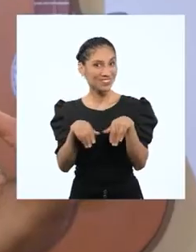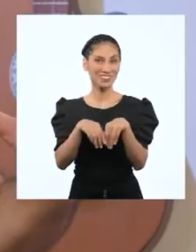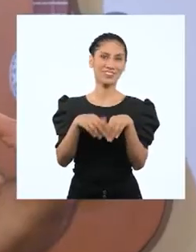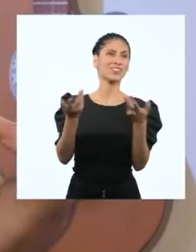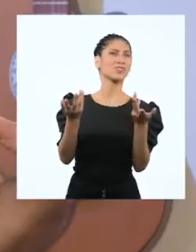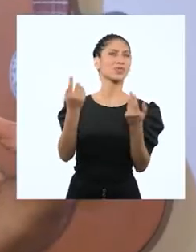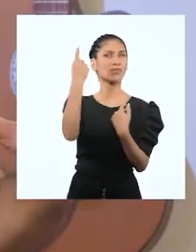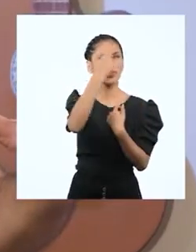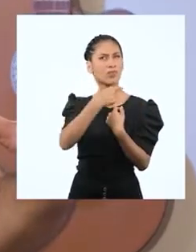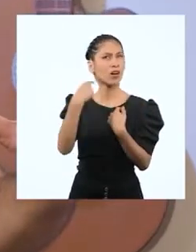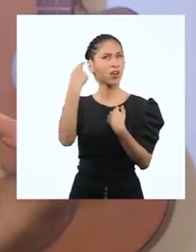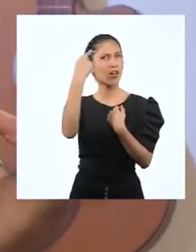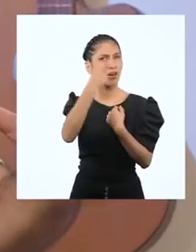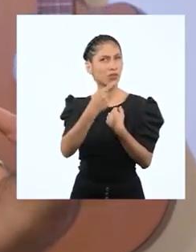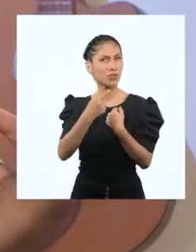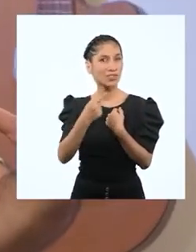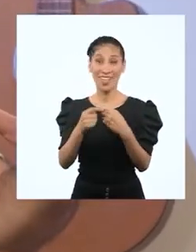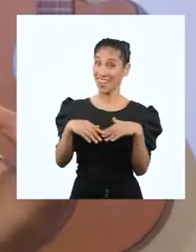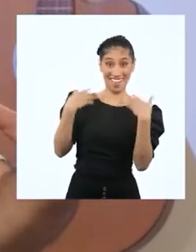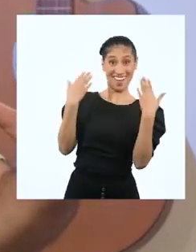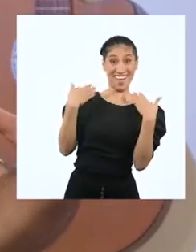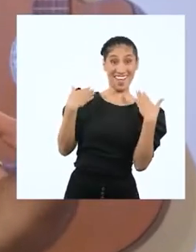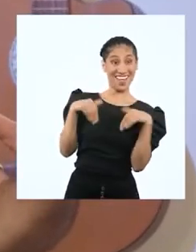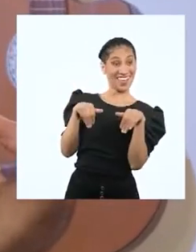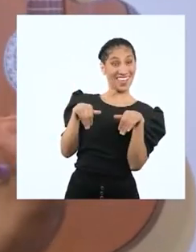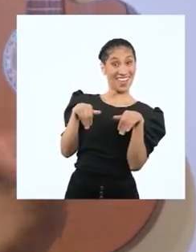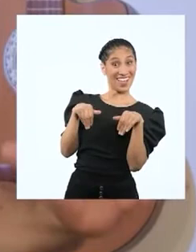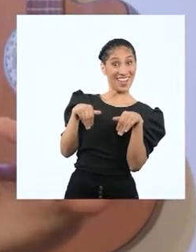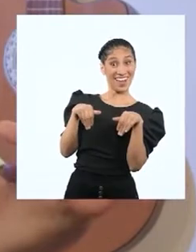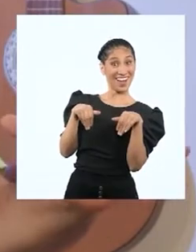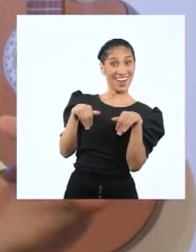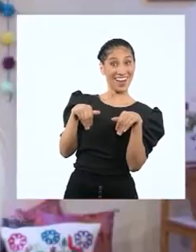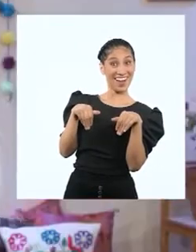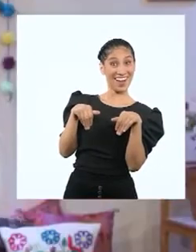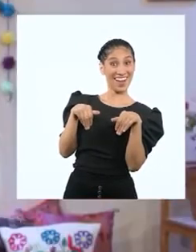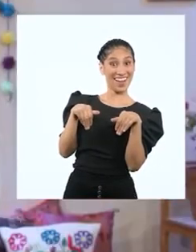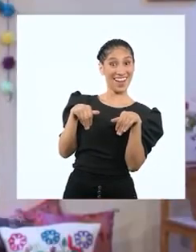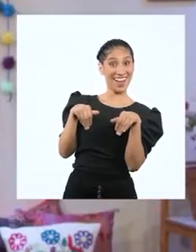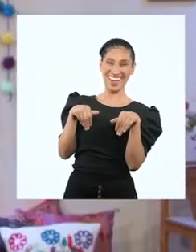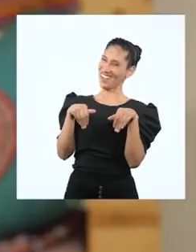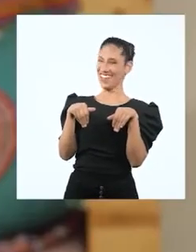En casa. ¿Cómo ponen sus caras cuando están contentos?